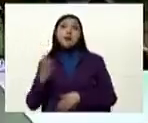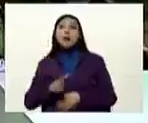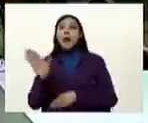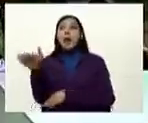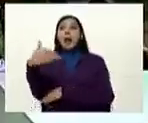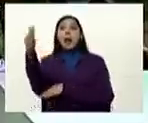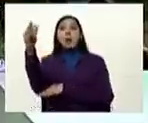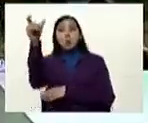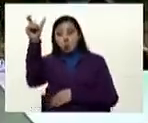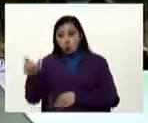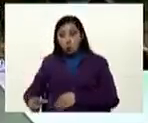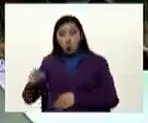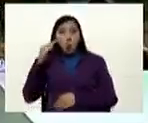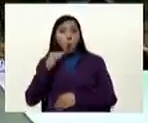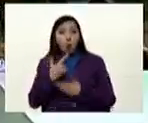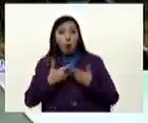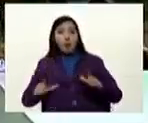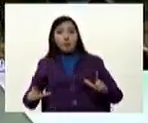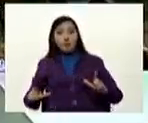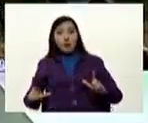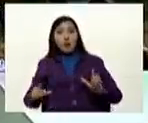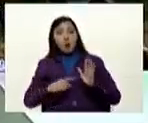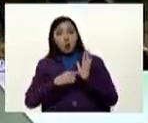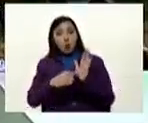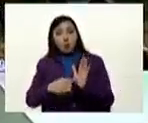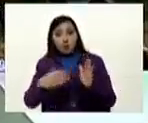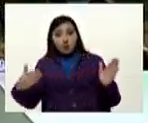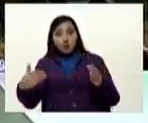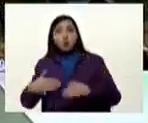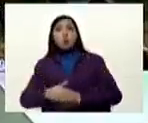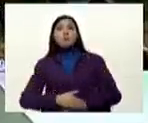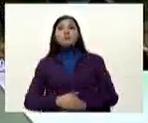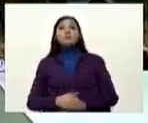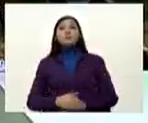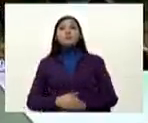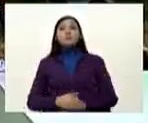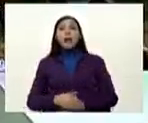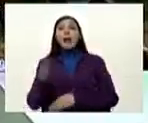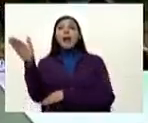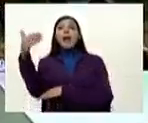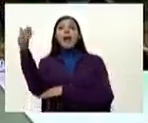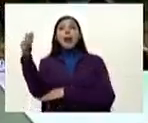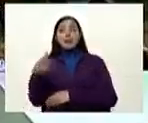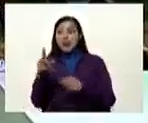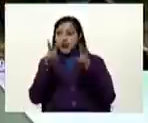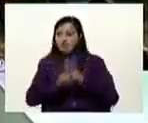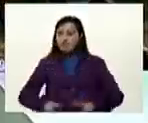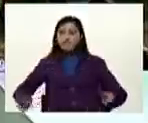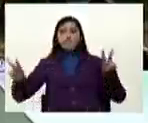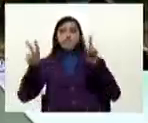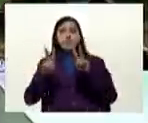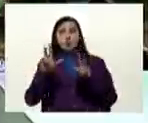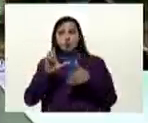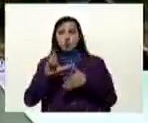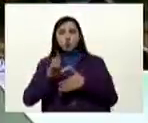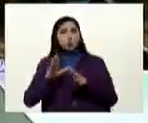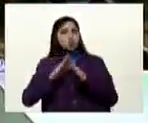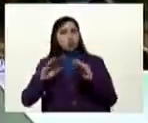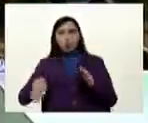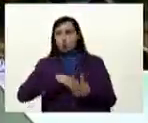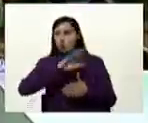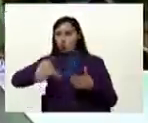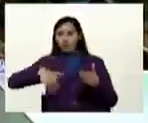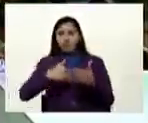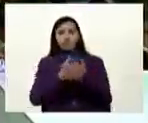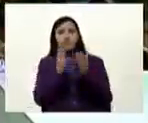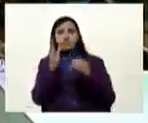enarbolado por Bolívar y convertido en el estandarte victorioso de Sudamérica toda.